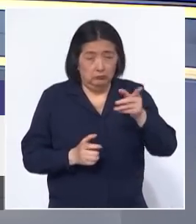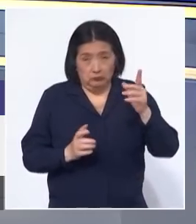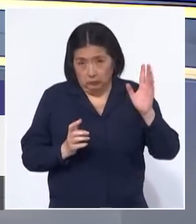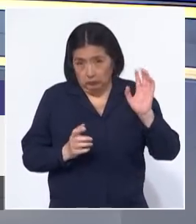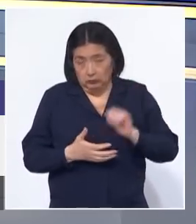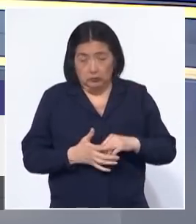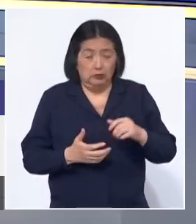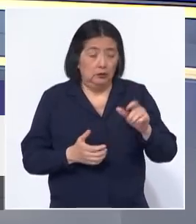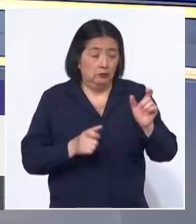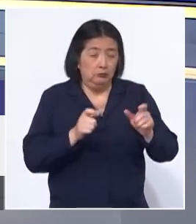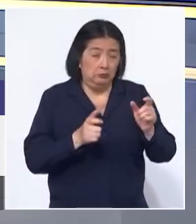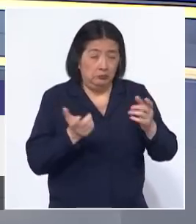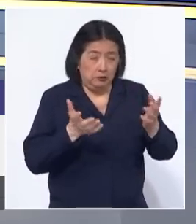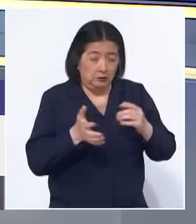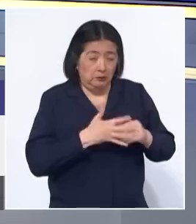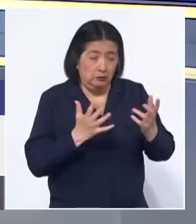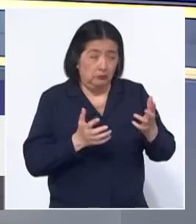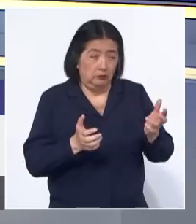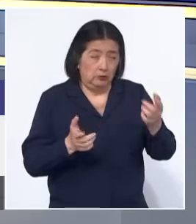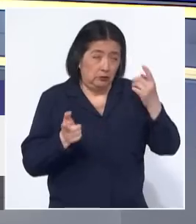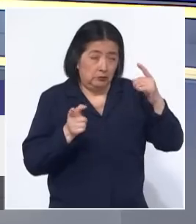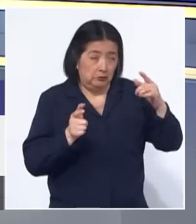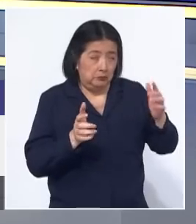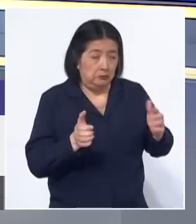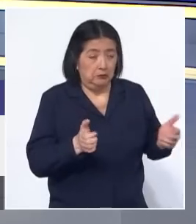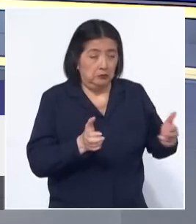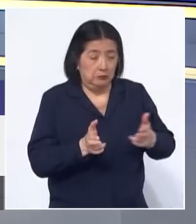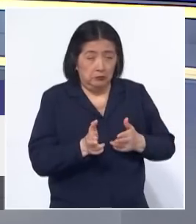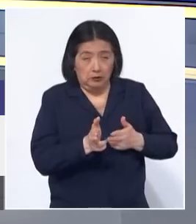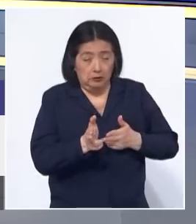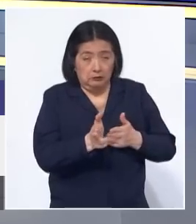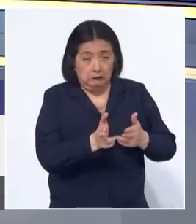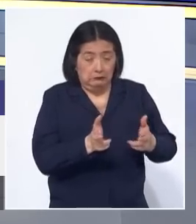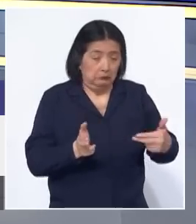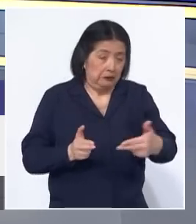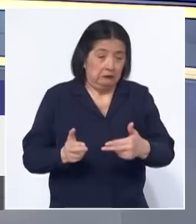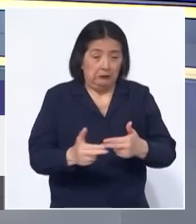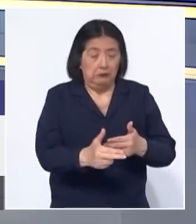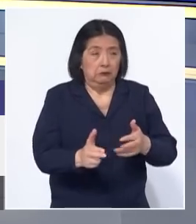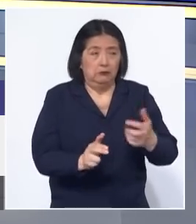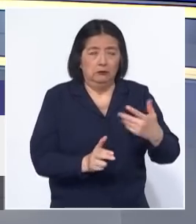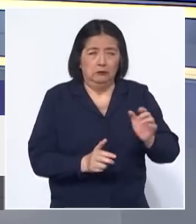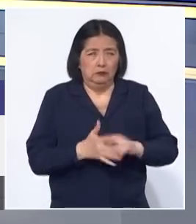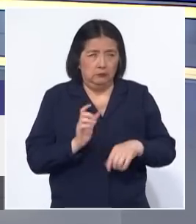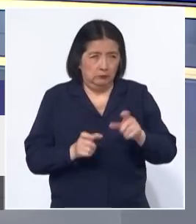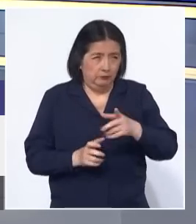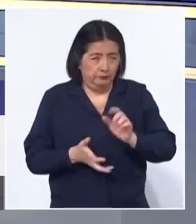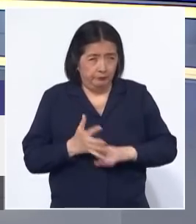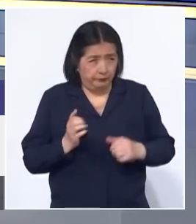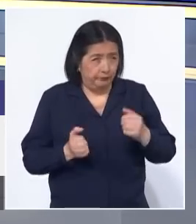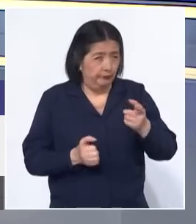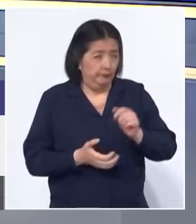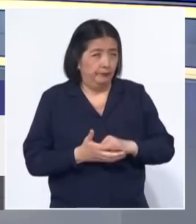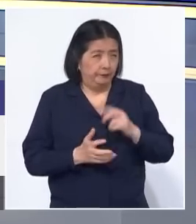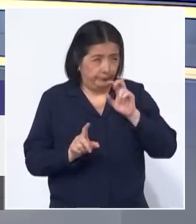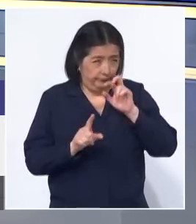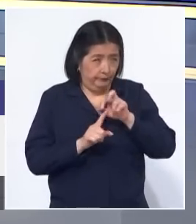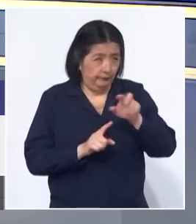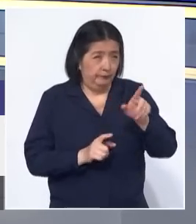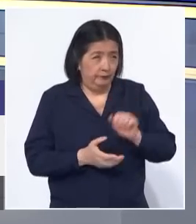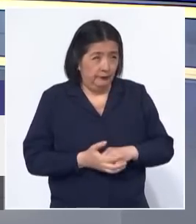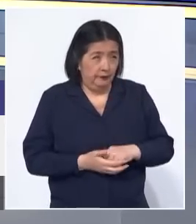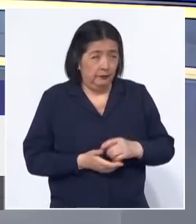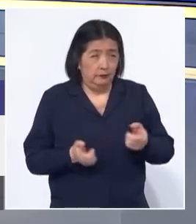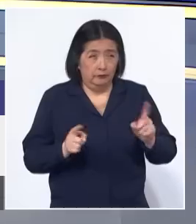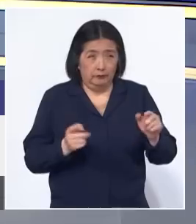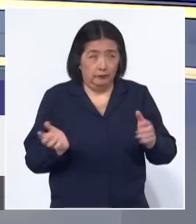presuntos cómplices que le habrían cerrado el paso a la ayuda de los vecinos, de las personas dentro de la movilidad, que ven el instante en